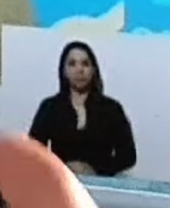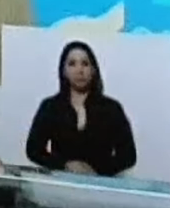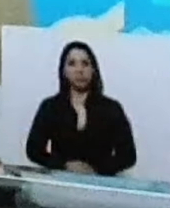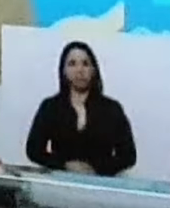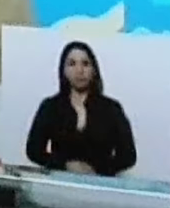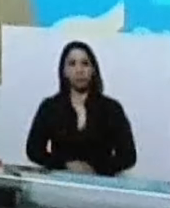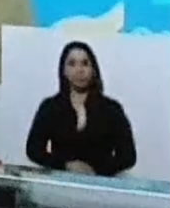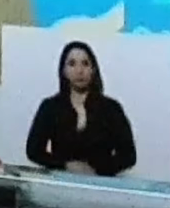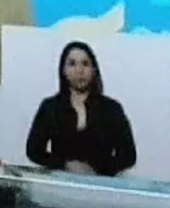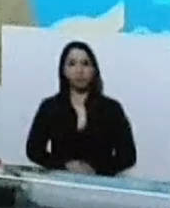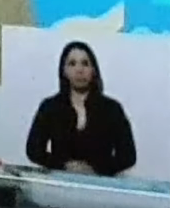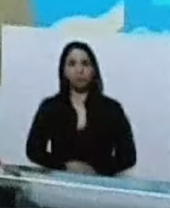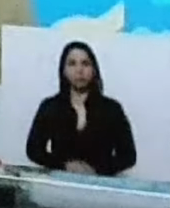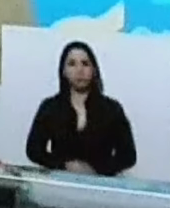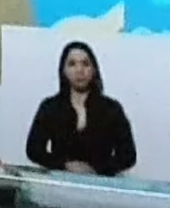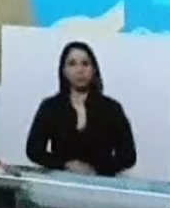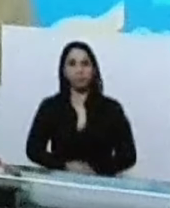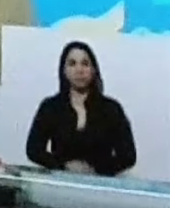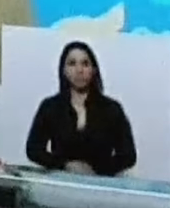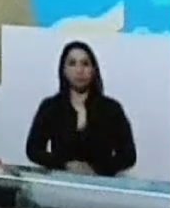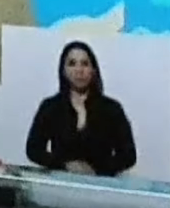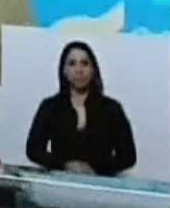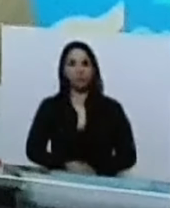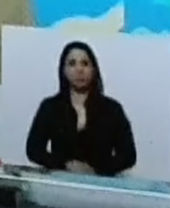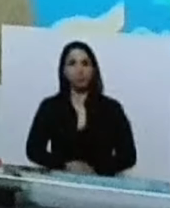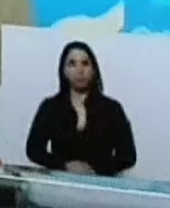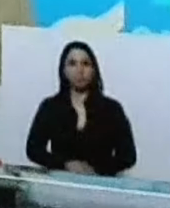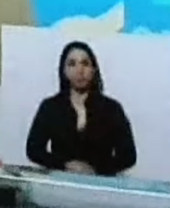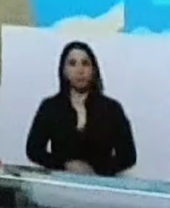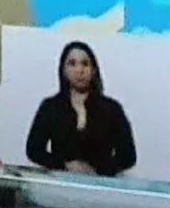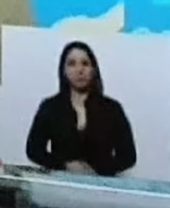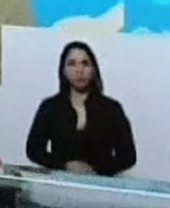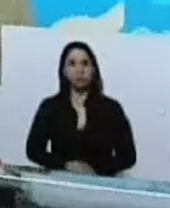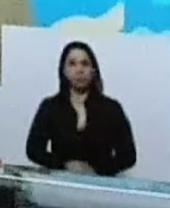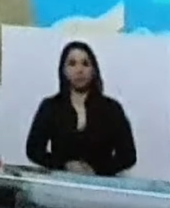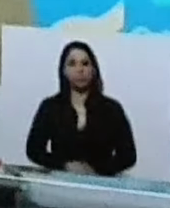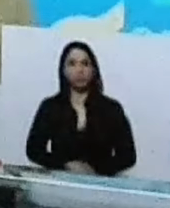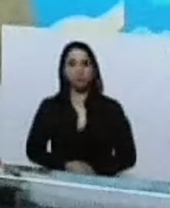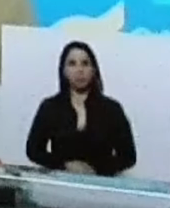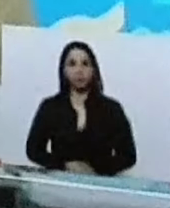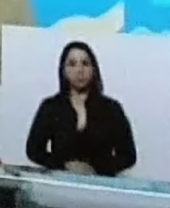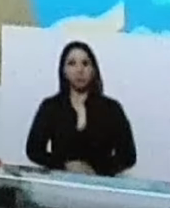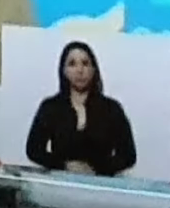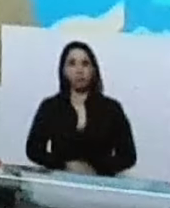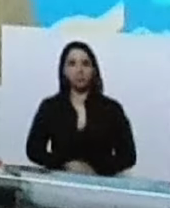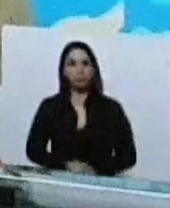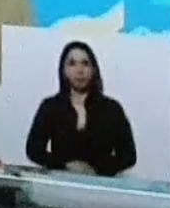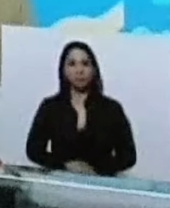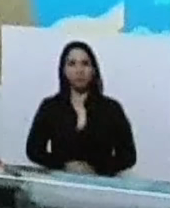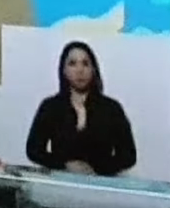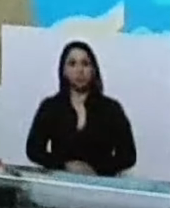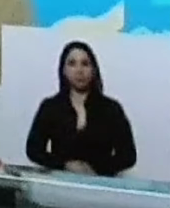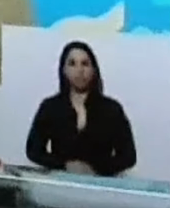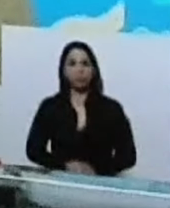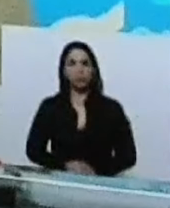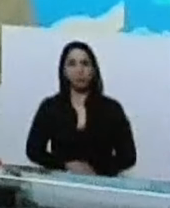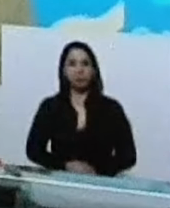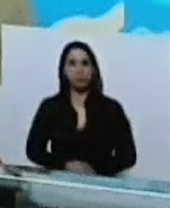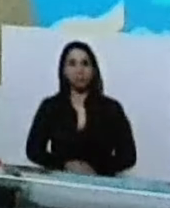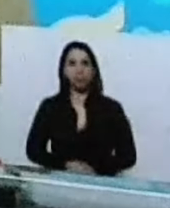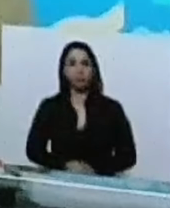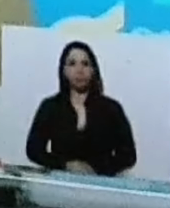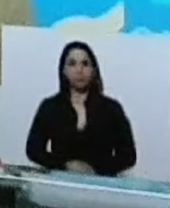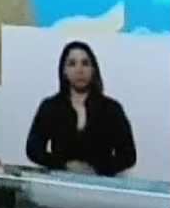que acontece é que o Maduro recebeu um telefonema ontem do presidente Vladimir Putin,